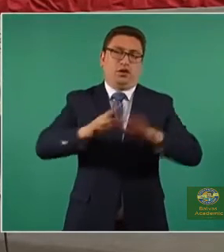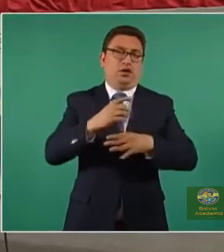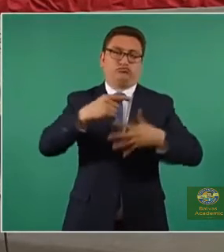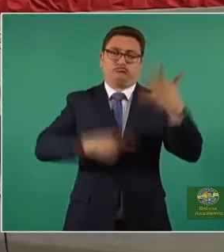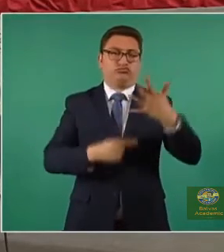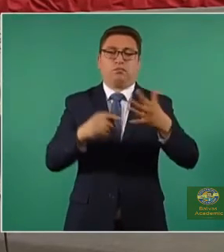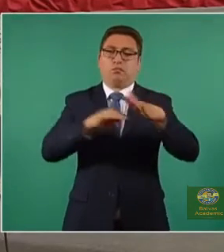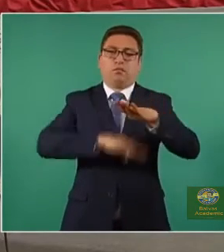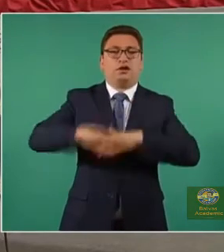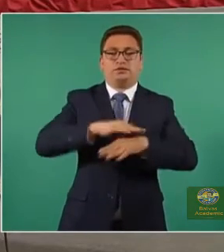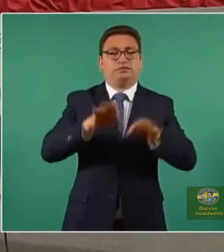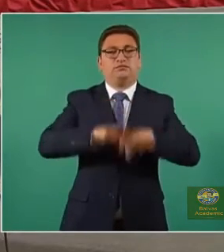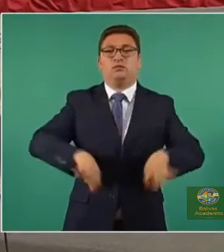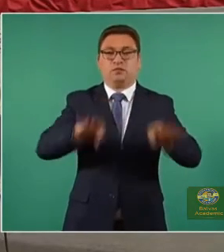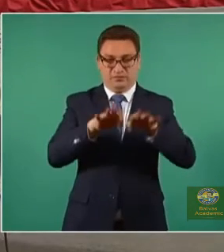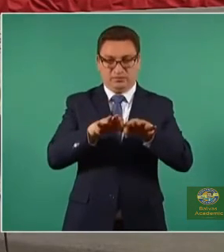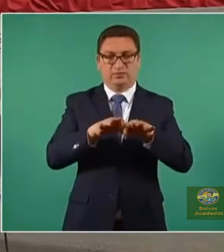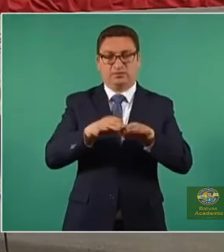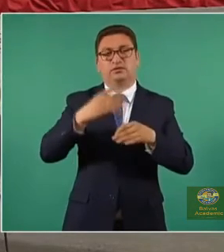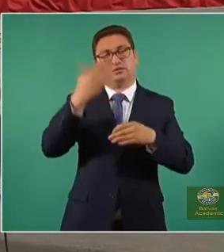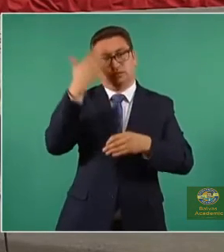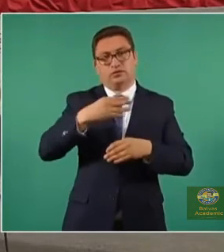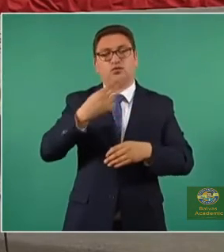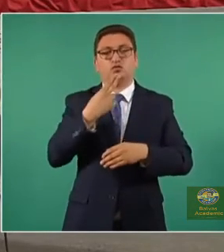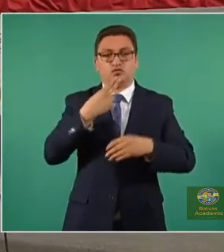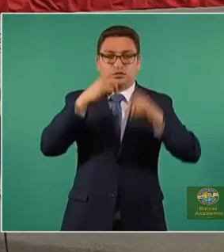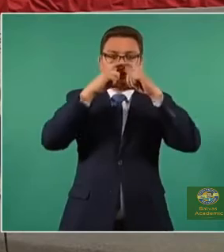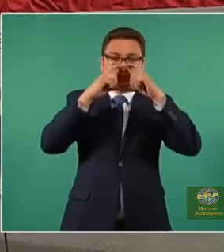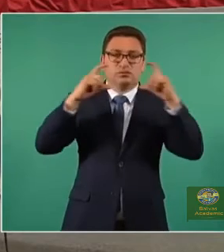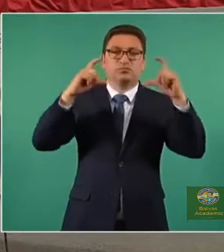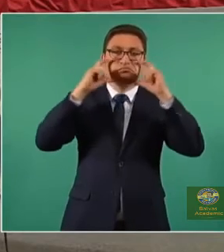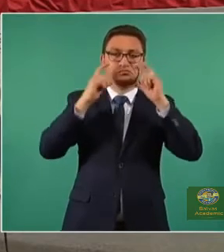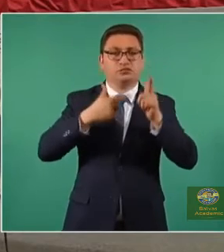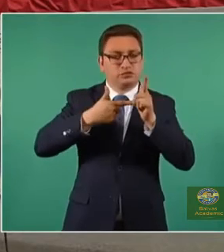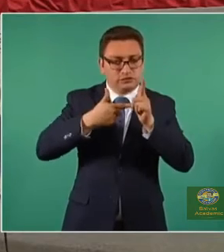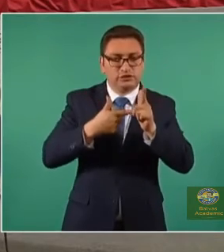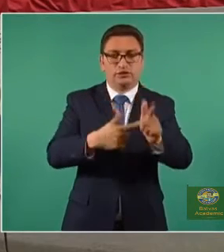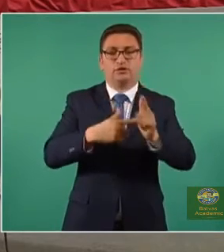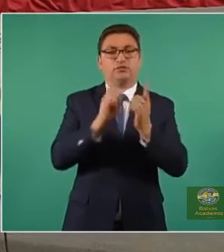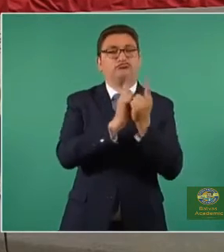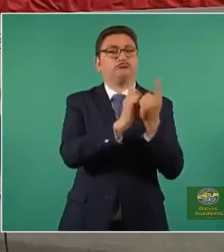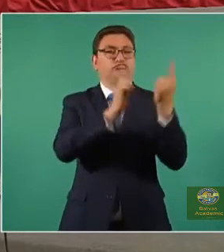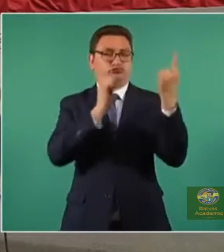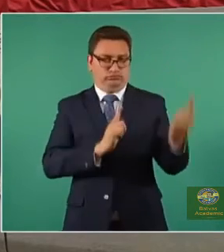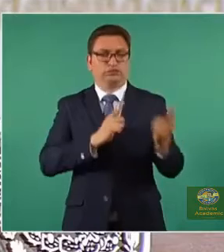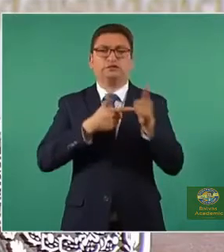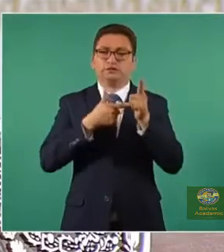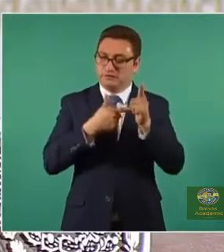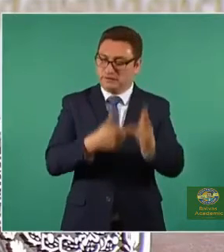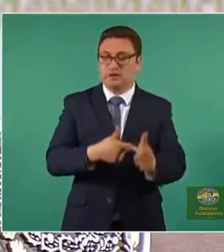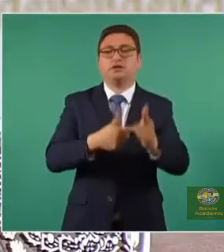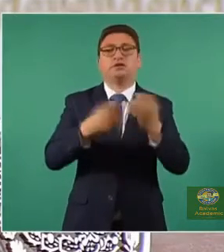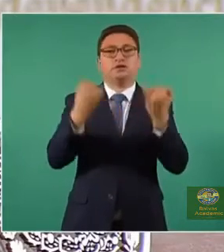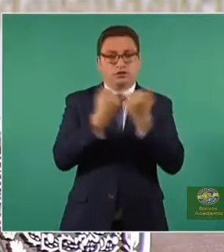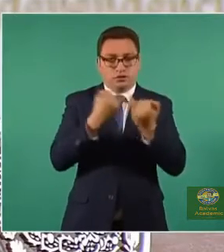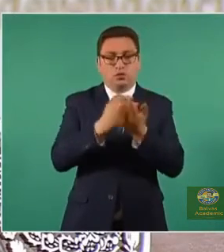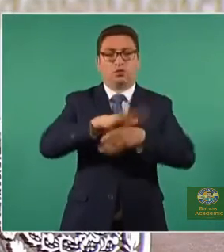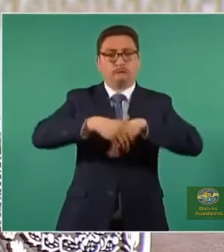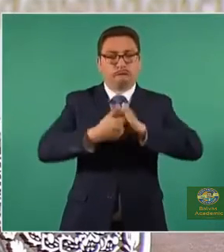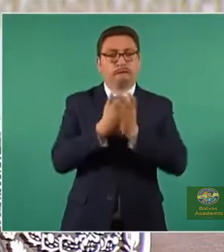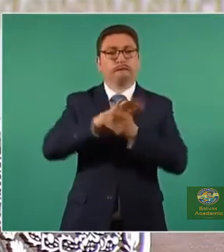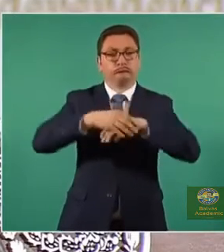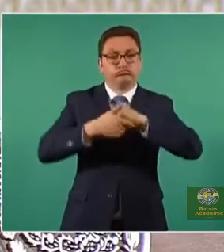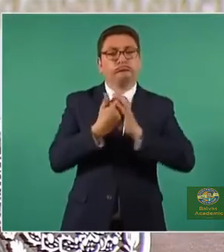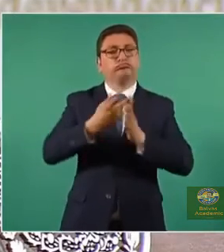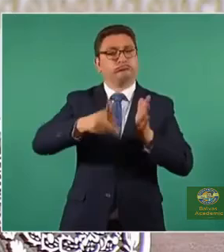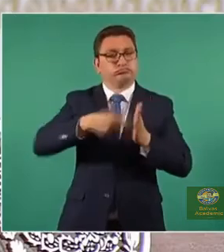todos sabemos. Es bueno que existan cubrebocas, es bueno que se guarde sana distancia y es bueno que se haga una higiene de manos